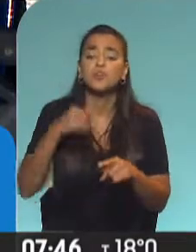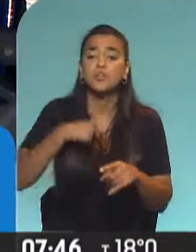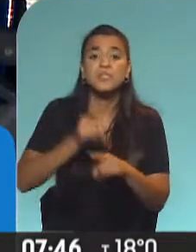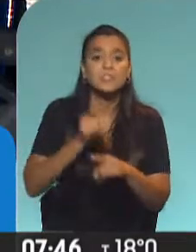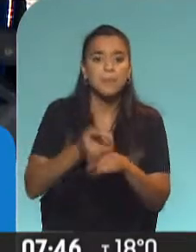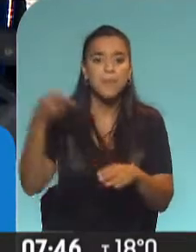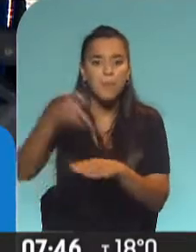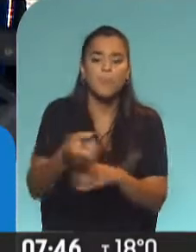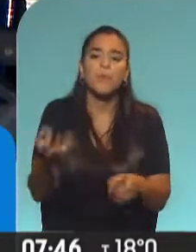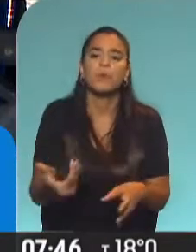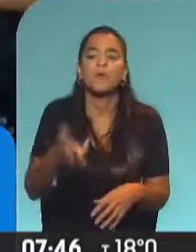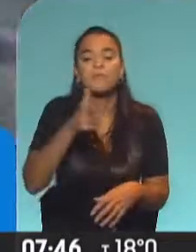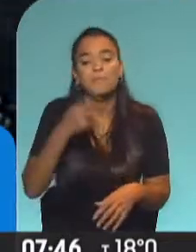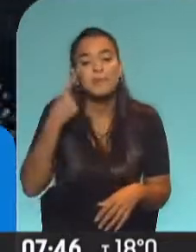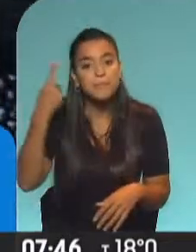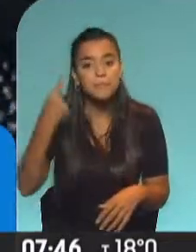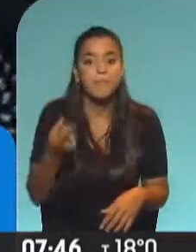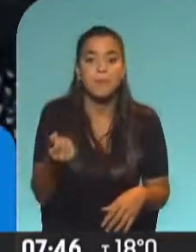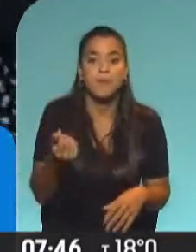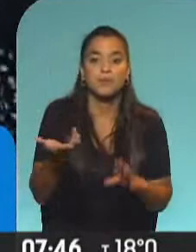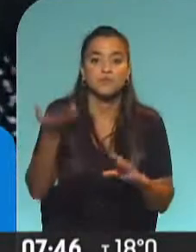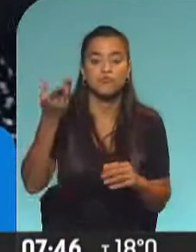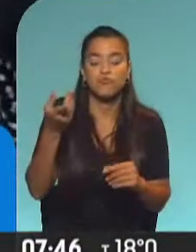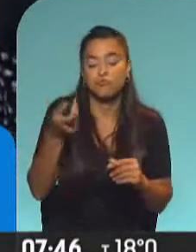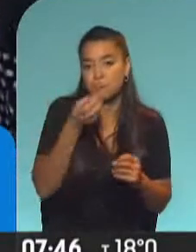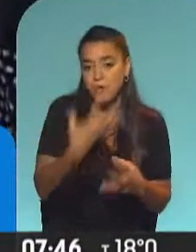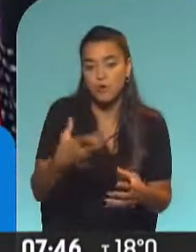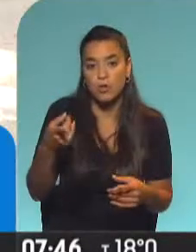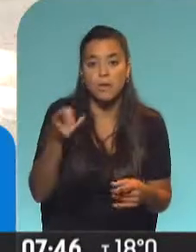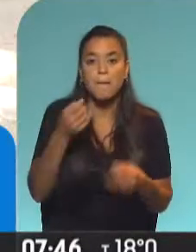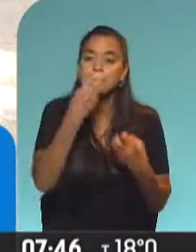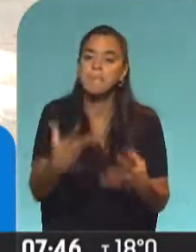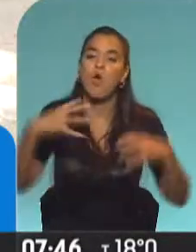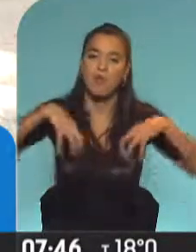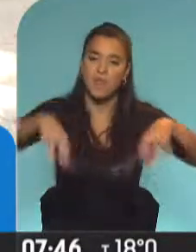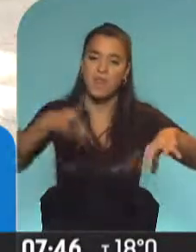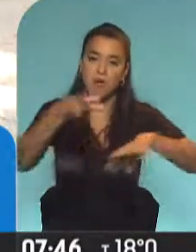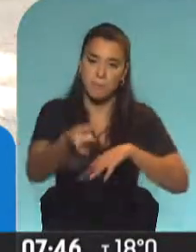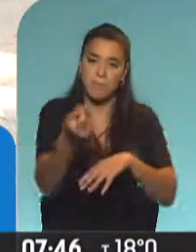que tienen los mejores precios. ¿Viene a comprar en la feria? Sí, siempre.